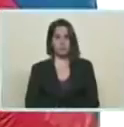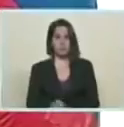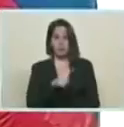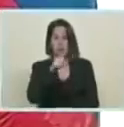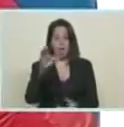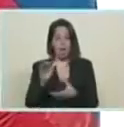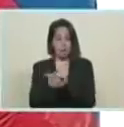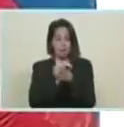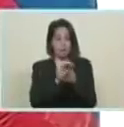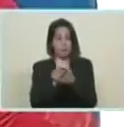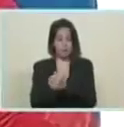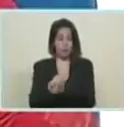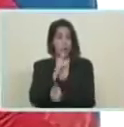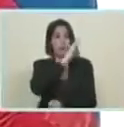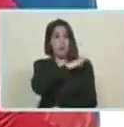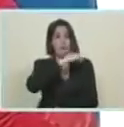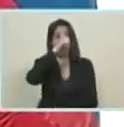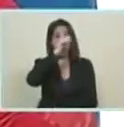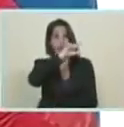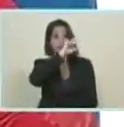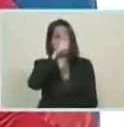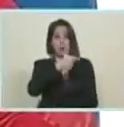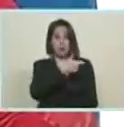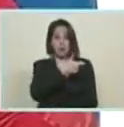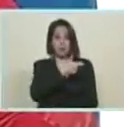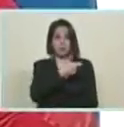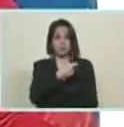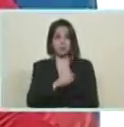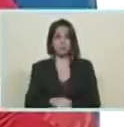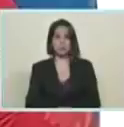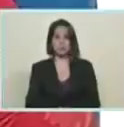Compañero Mayor General Manuel Quevedo.